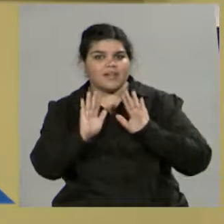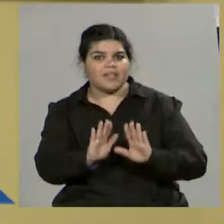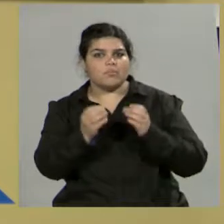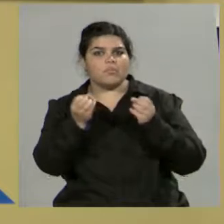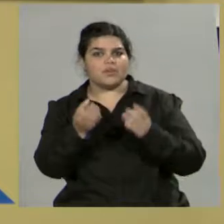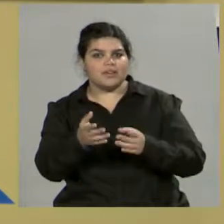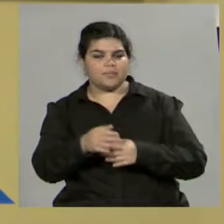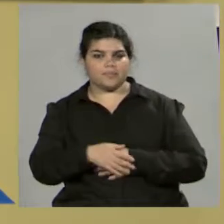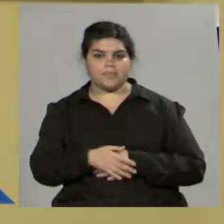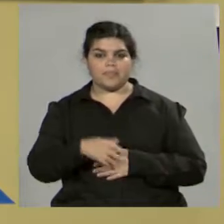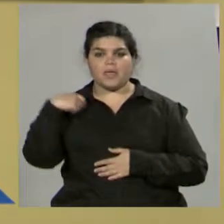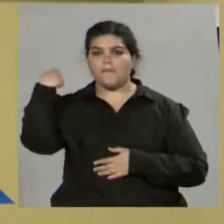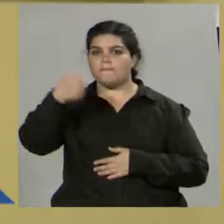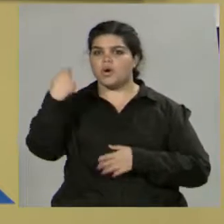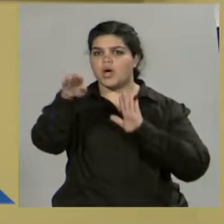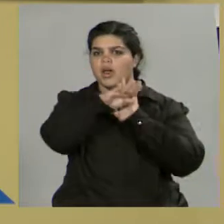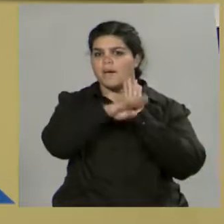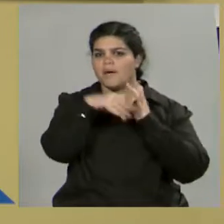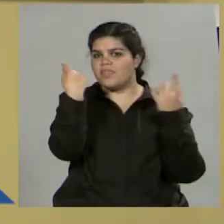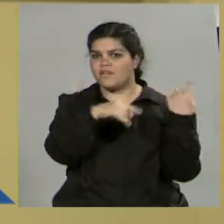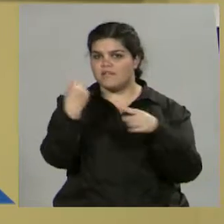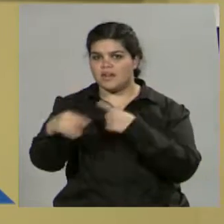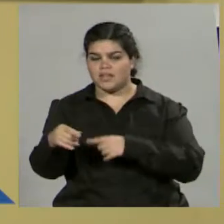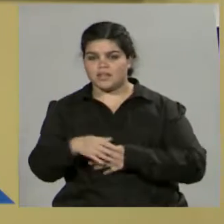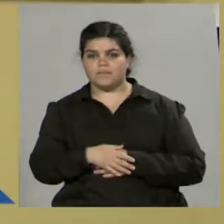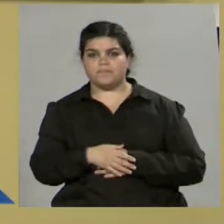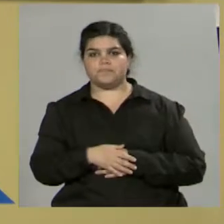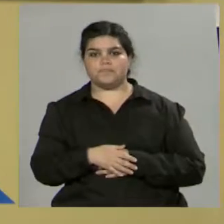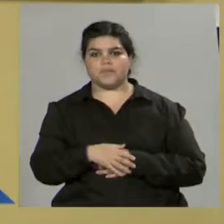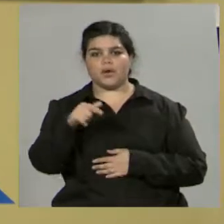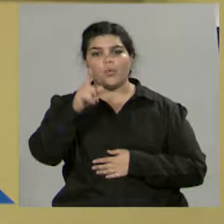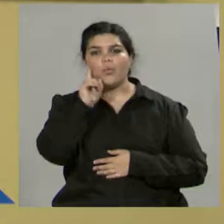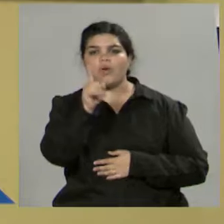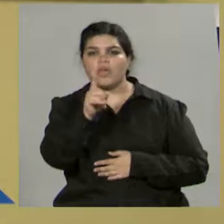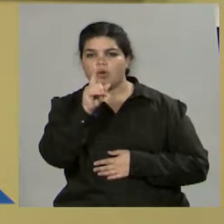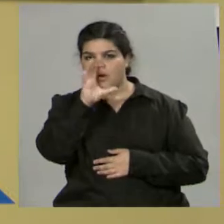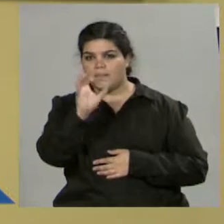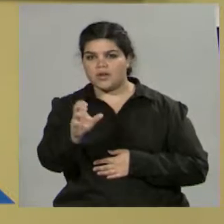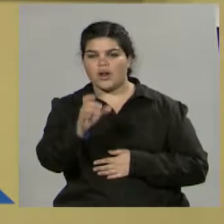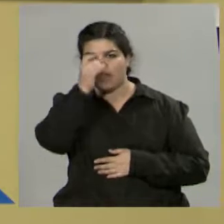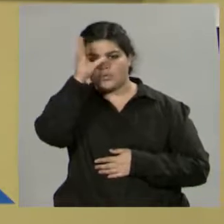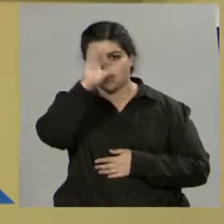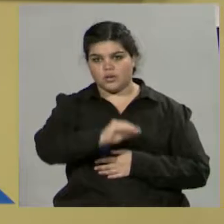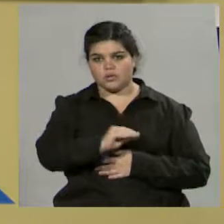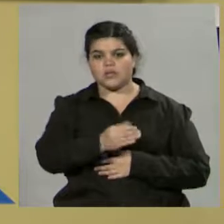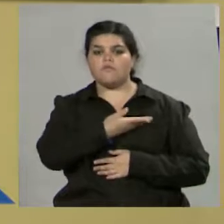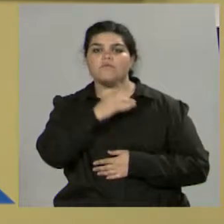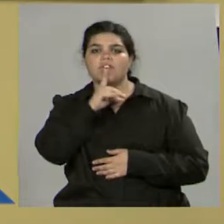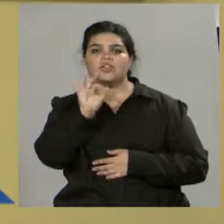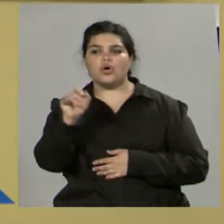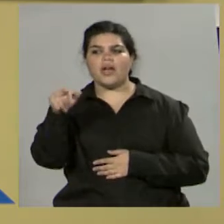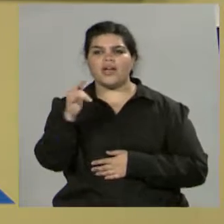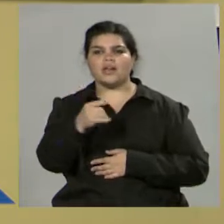porque hay mucha programación pensada para vos. Como siempre, está Cuidado con el Perro a la medianoche. Hoy el Fito Suden va a